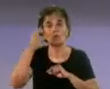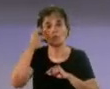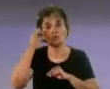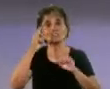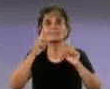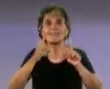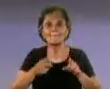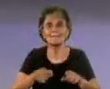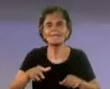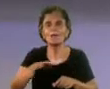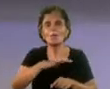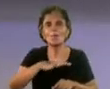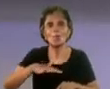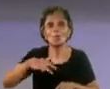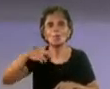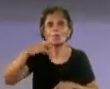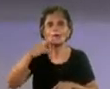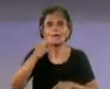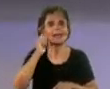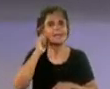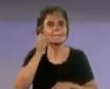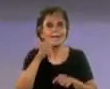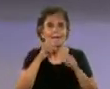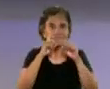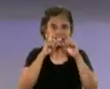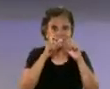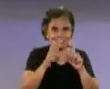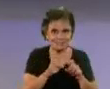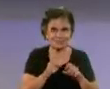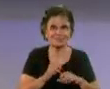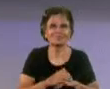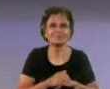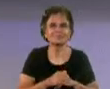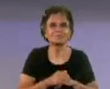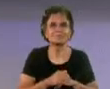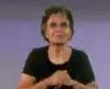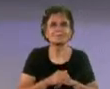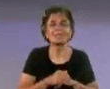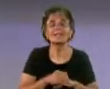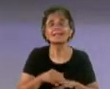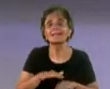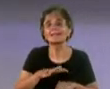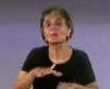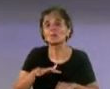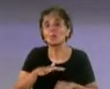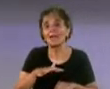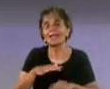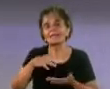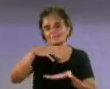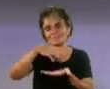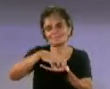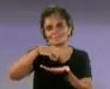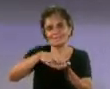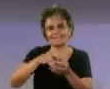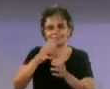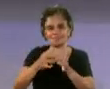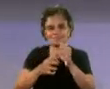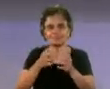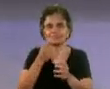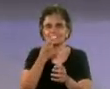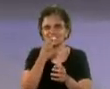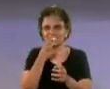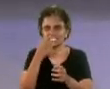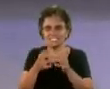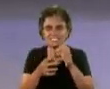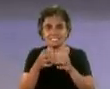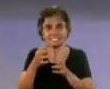visitar la localidad de Villa de Praga. Y en esta oportunidad lo hizo visitando nuevamente la planta de molienda de minerales que